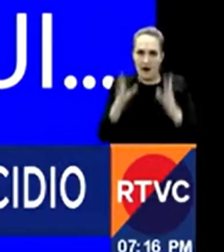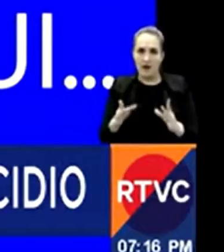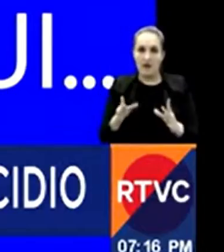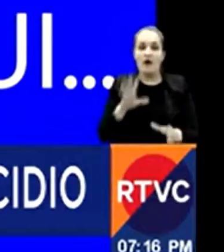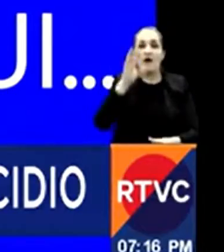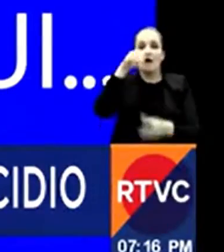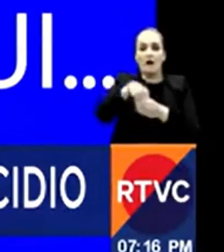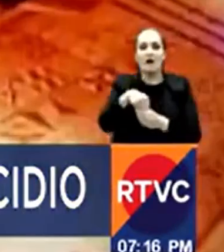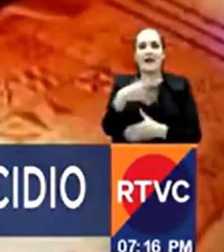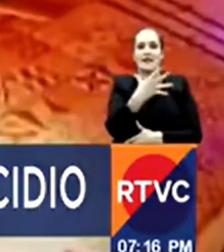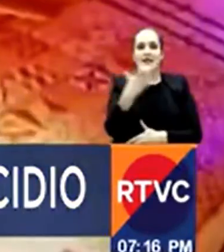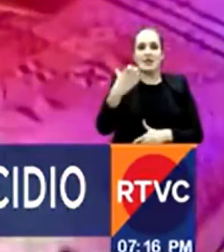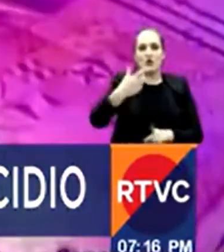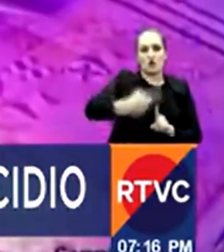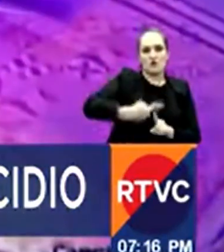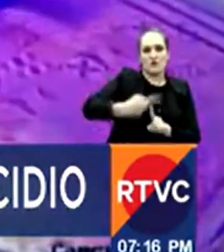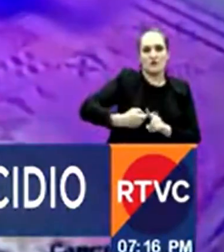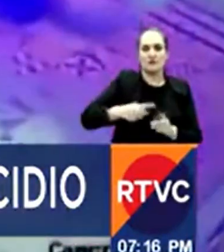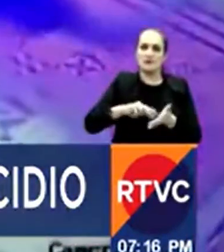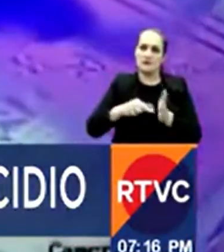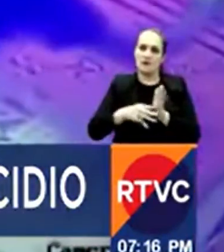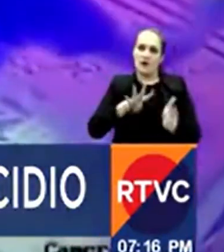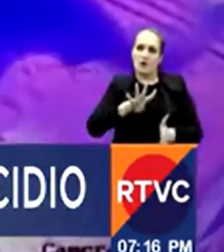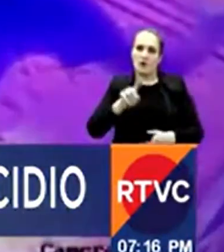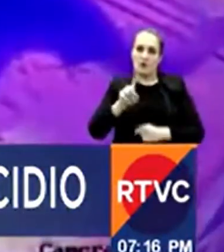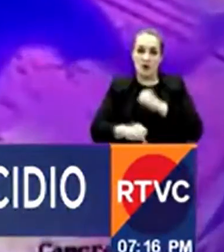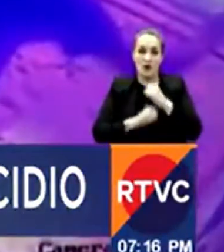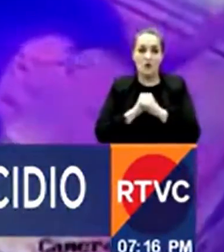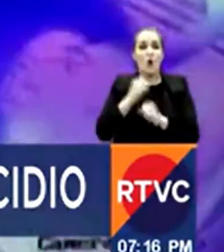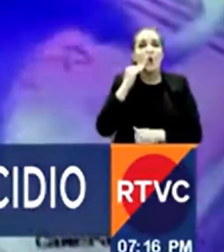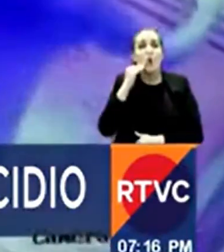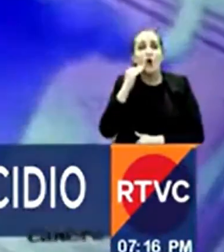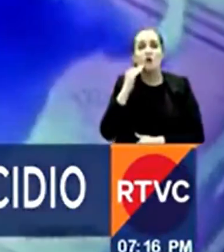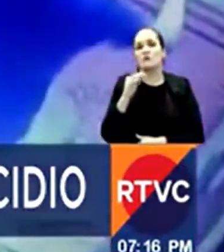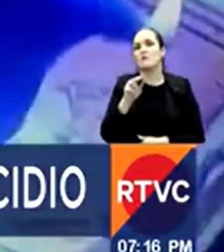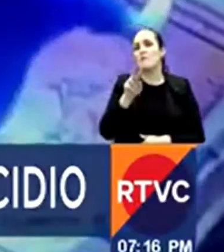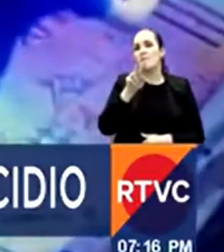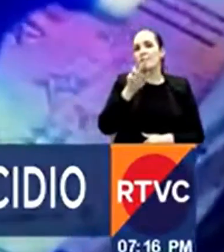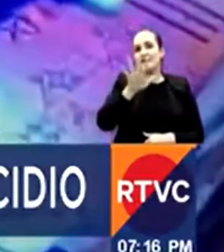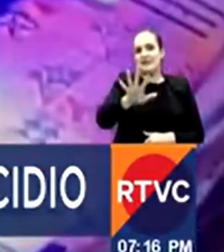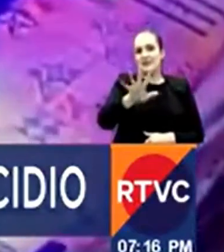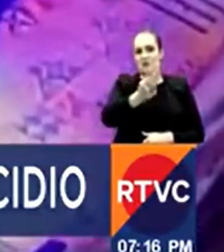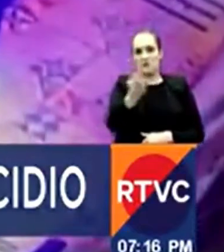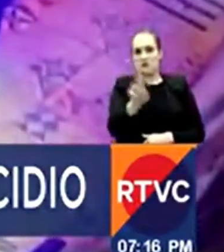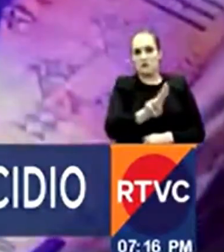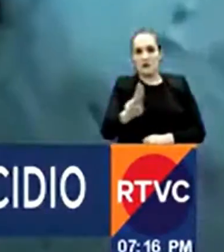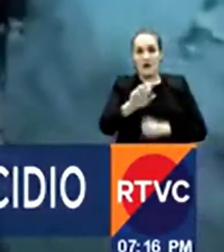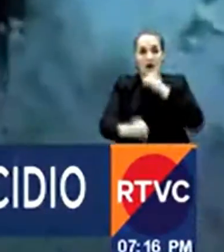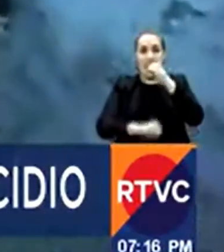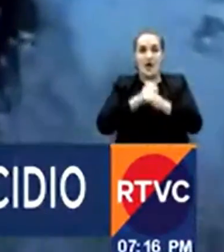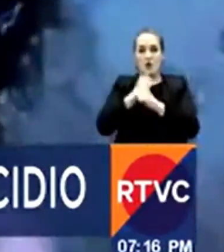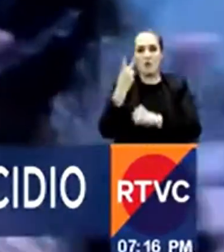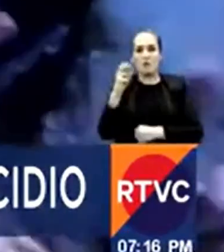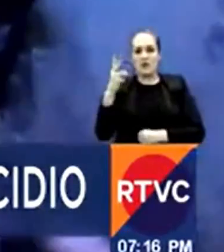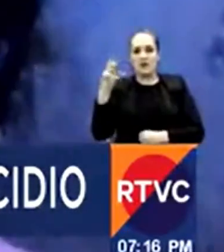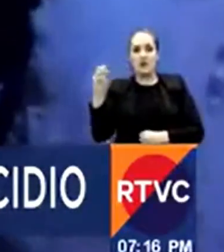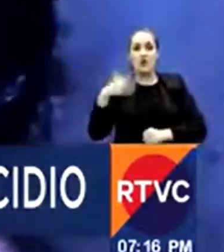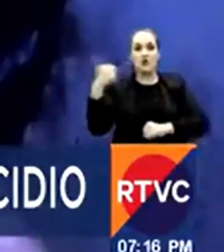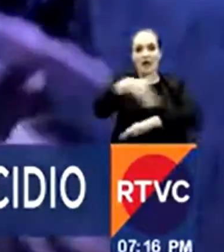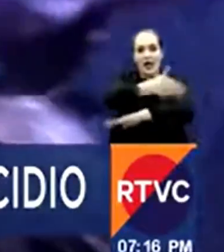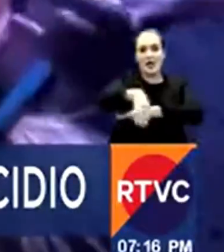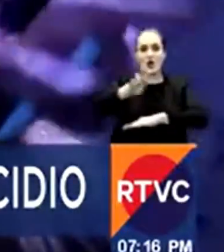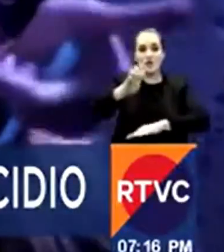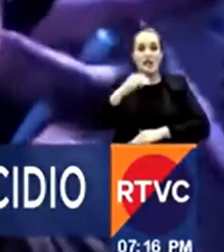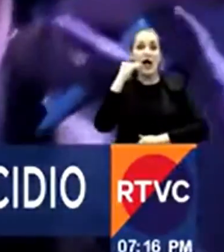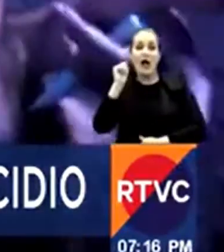500 meses de prisión. Los hechos ocurrieron en la madrugada del 5 de marzo de 2020 en la calle 80 de Bogotá. Ana María salió de un